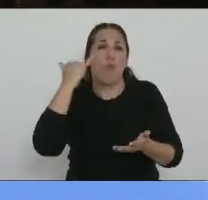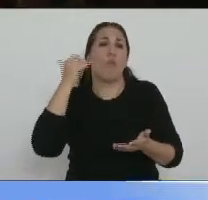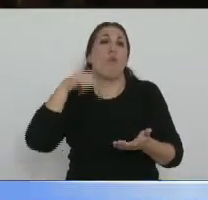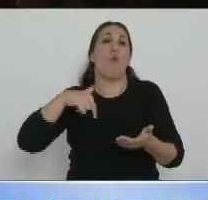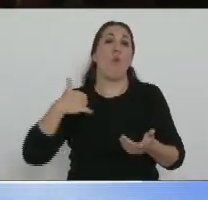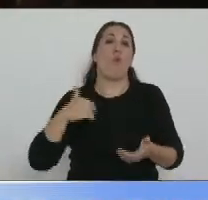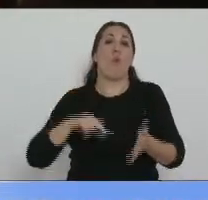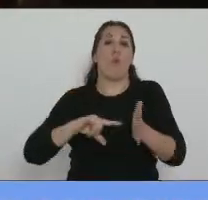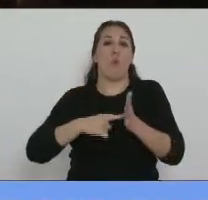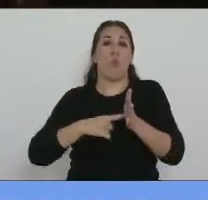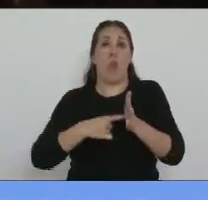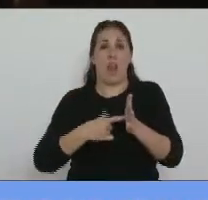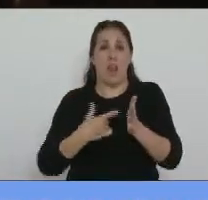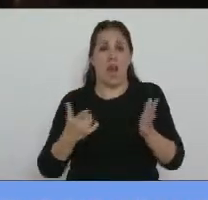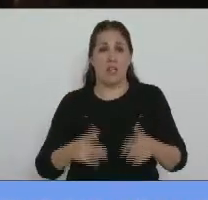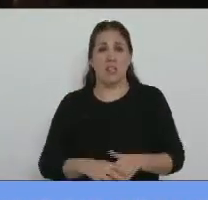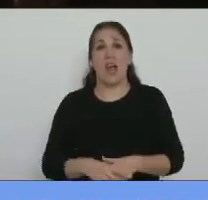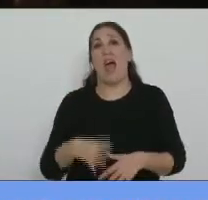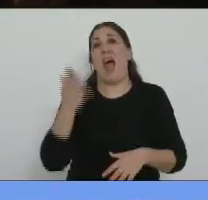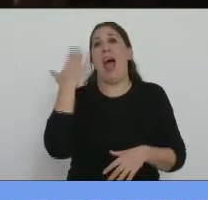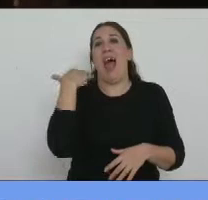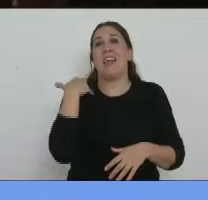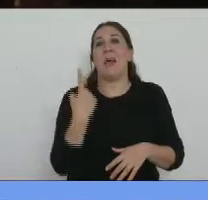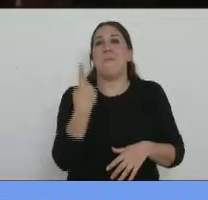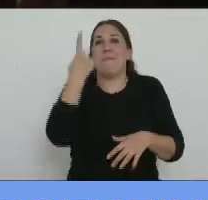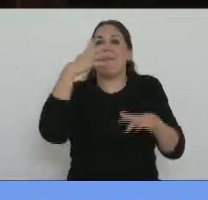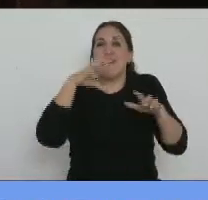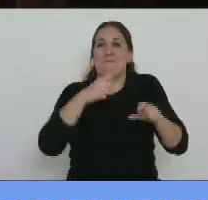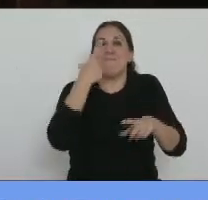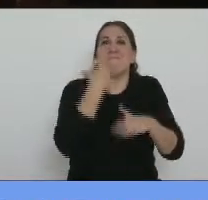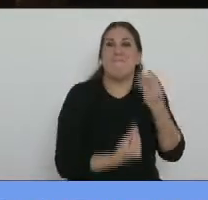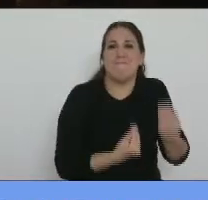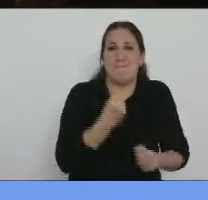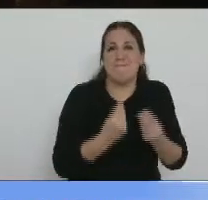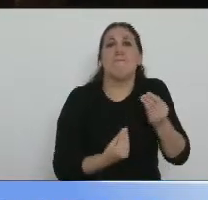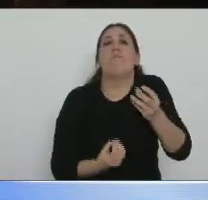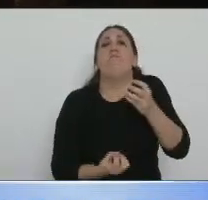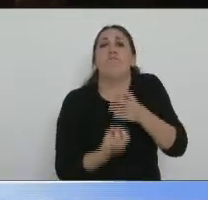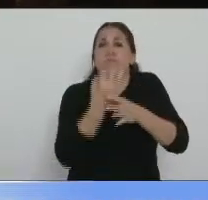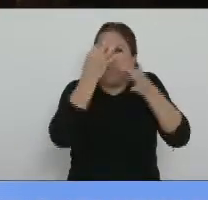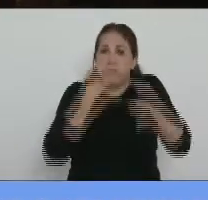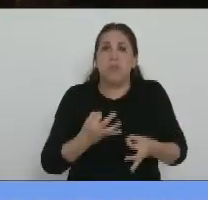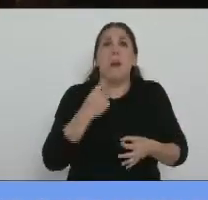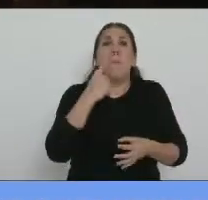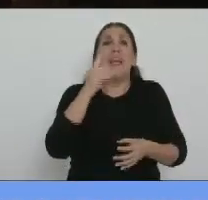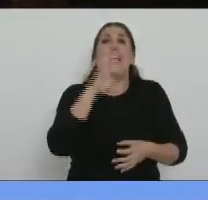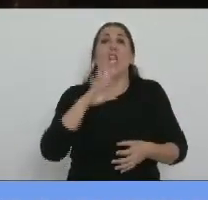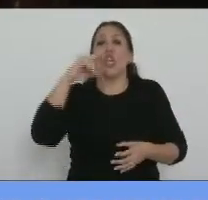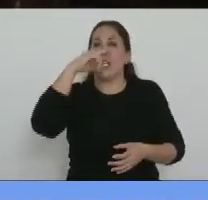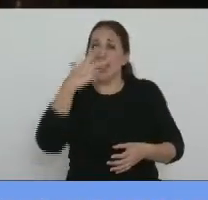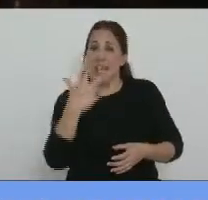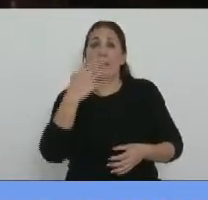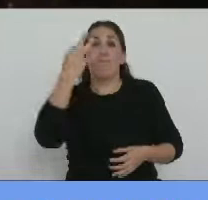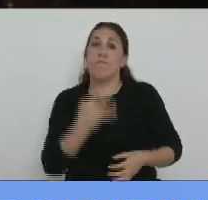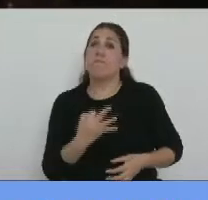después del intento fallido de su primera fundación recién se forme se funda en 1573 y en realidad de santa fe